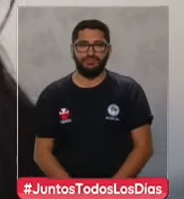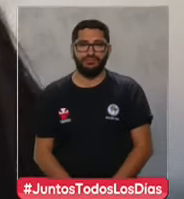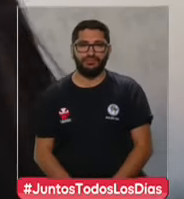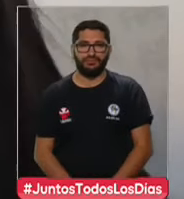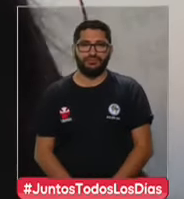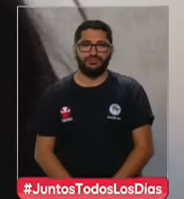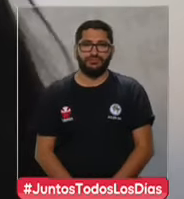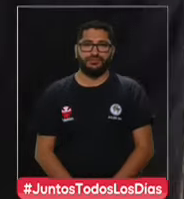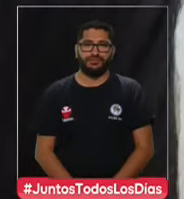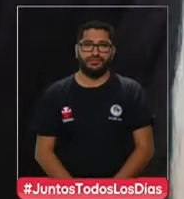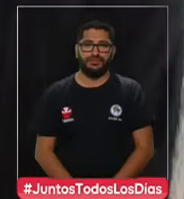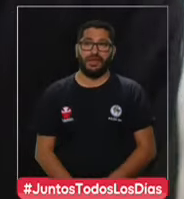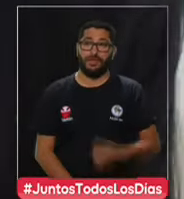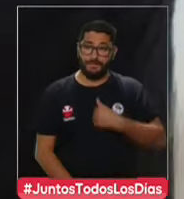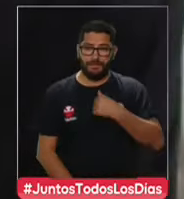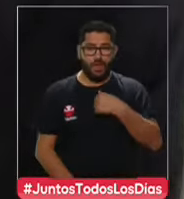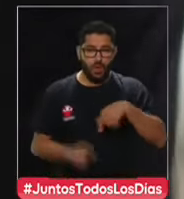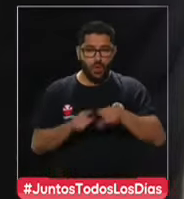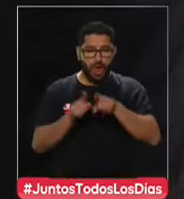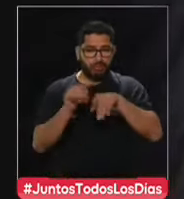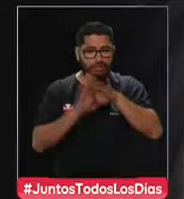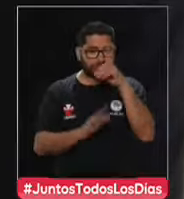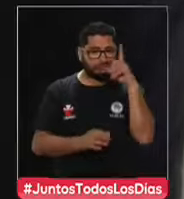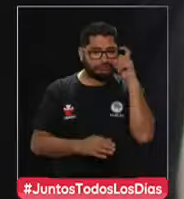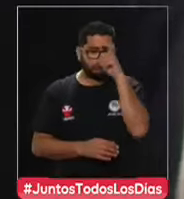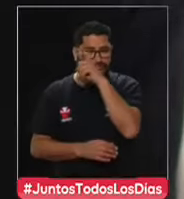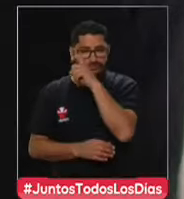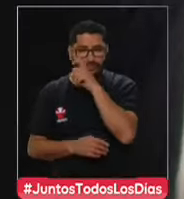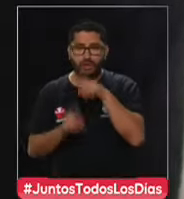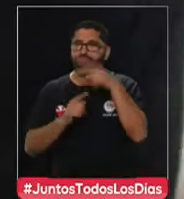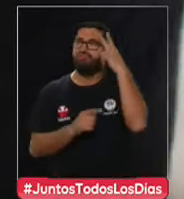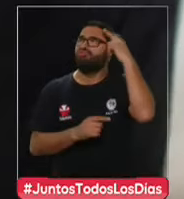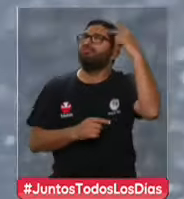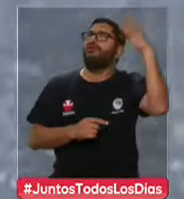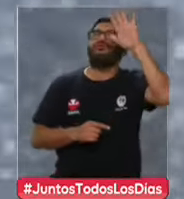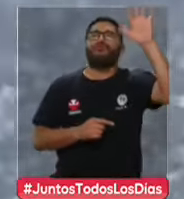Se me hizo difícil que se me haya caído ese sueño familiar.